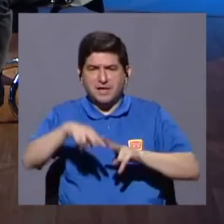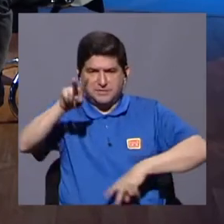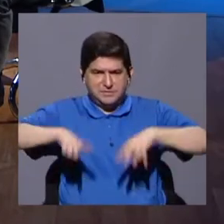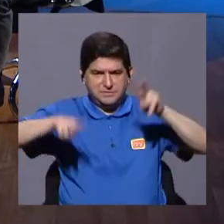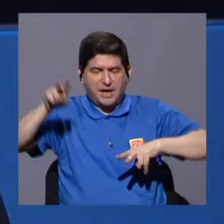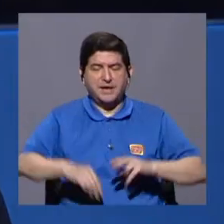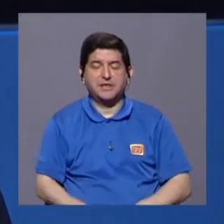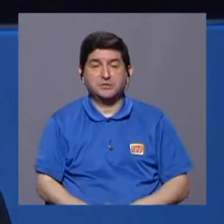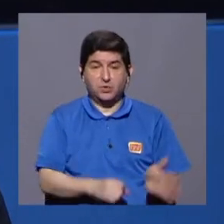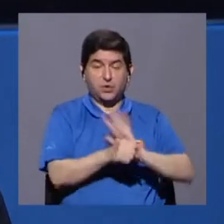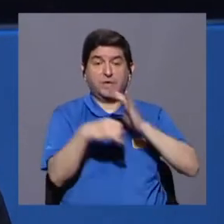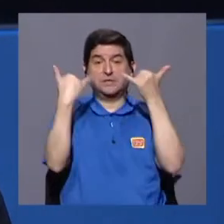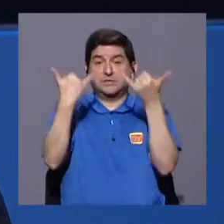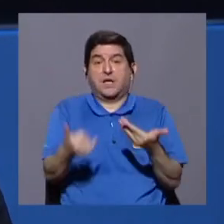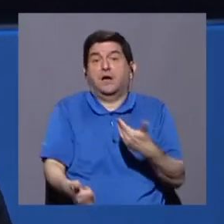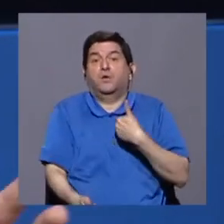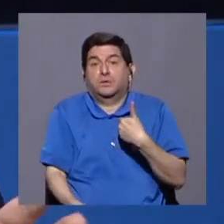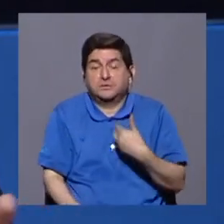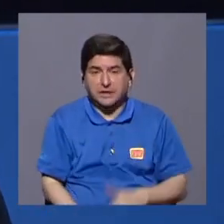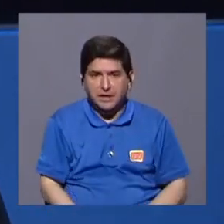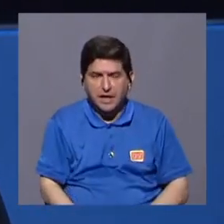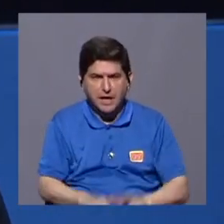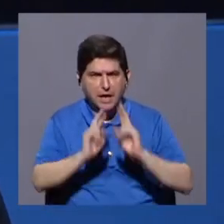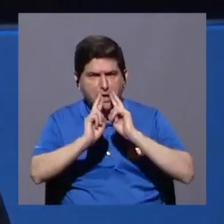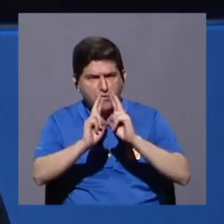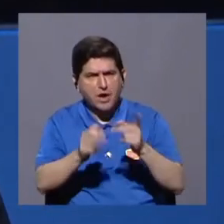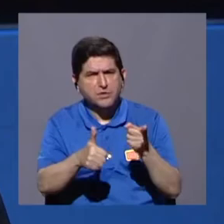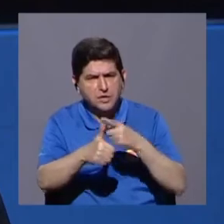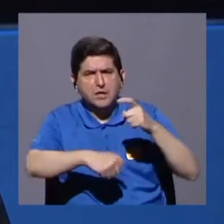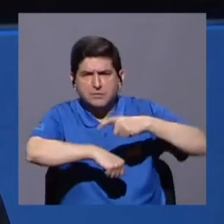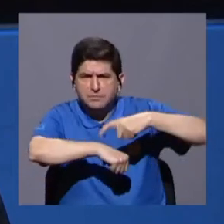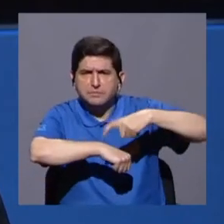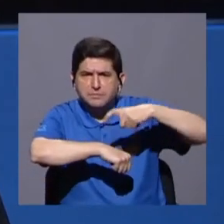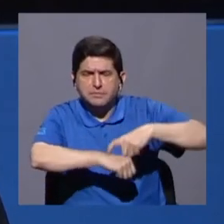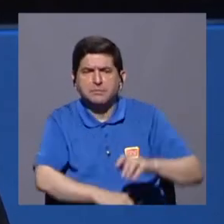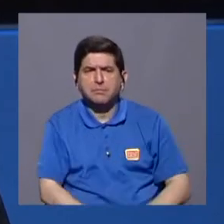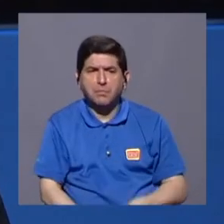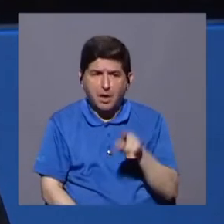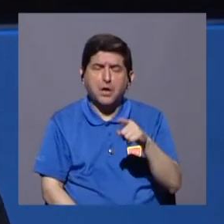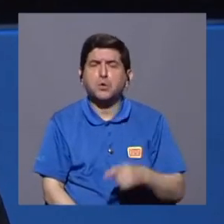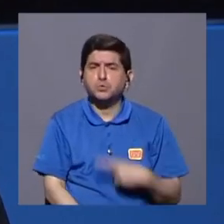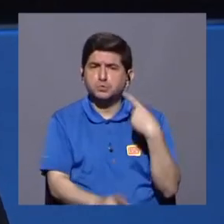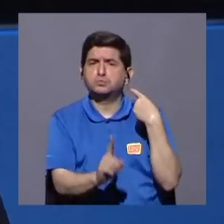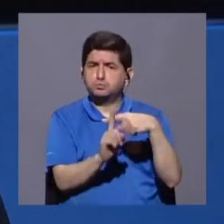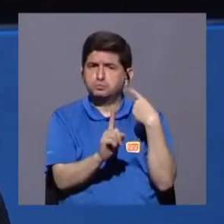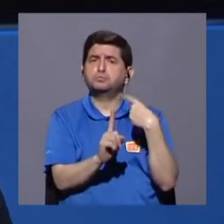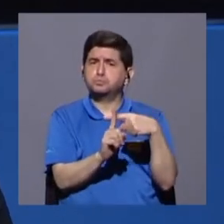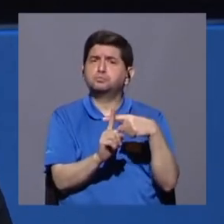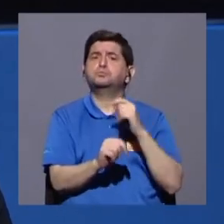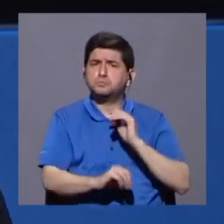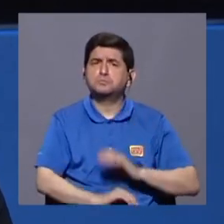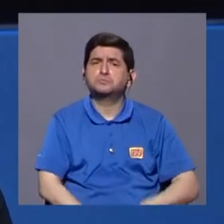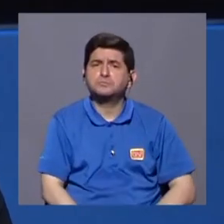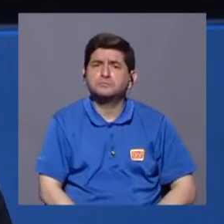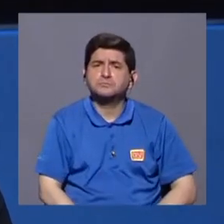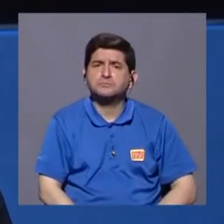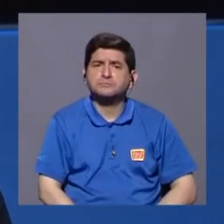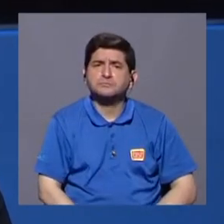desarrollando donde tenemos los resultados preliminares que son bastante alentadores así que